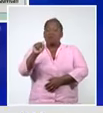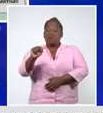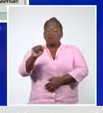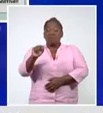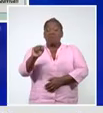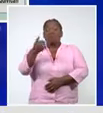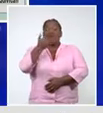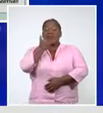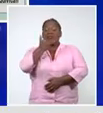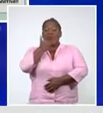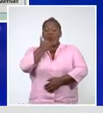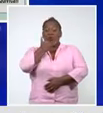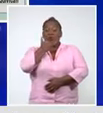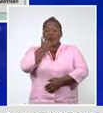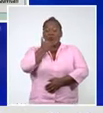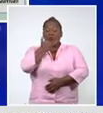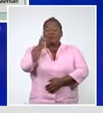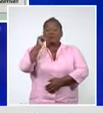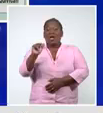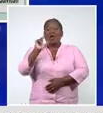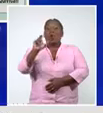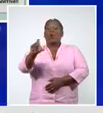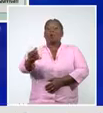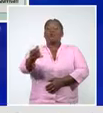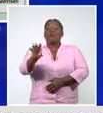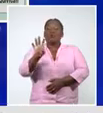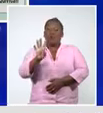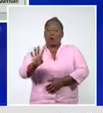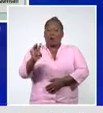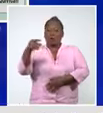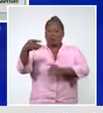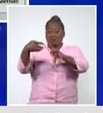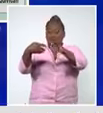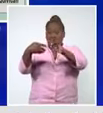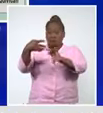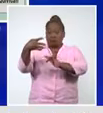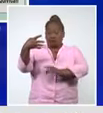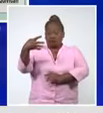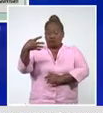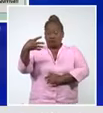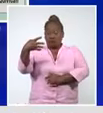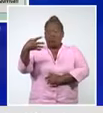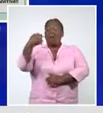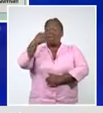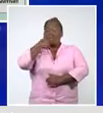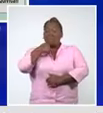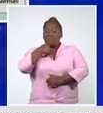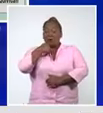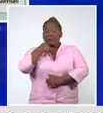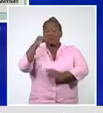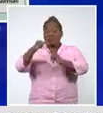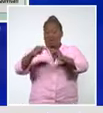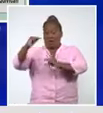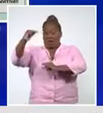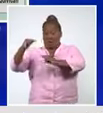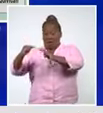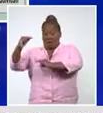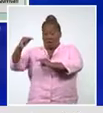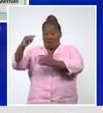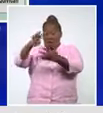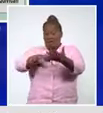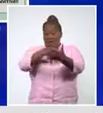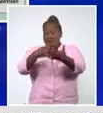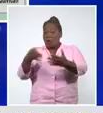lugar, y en los últimos 4 lugares, pero todavía con las tasas más elevadas por municipio de nuestro